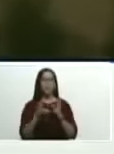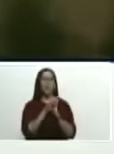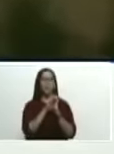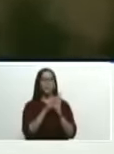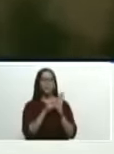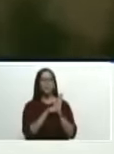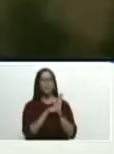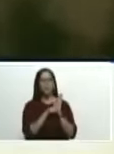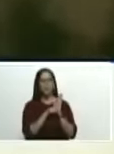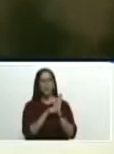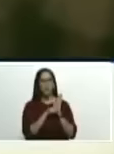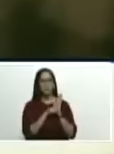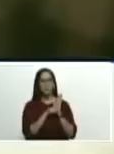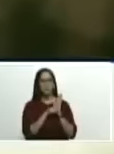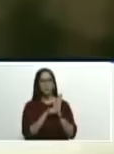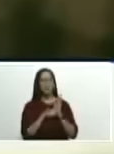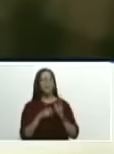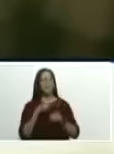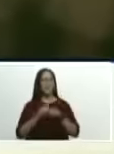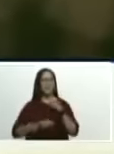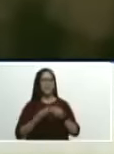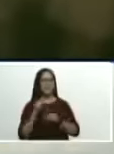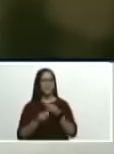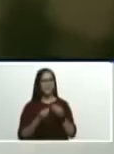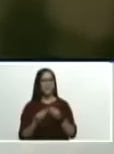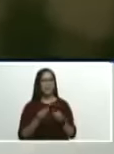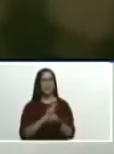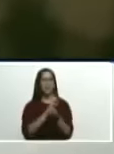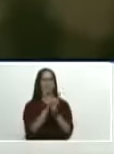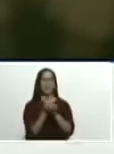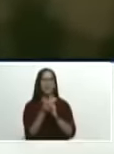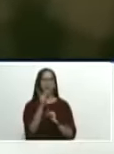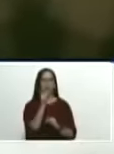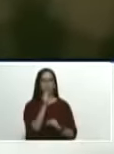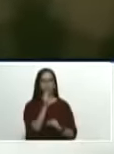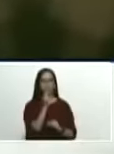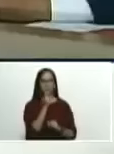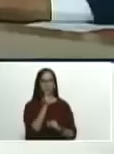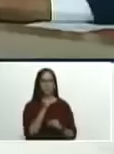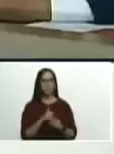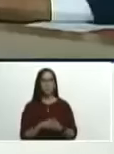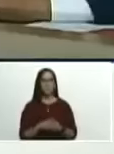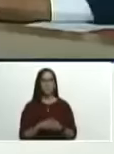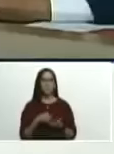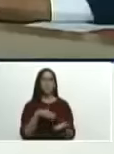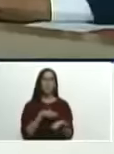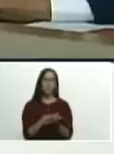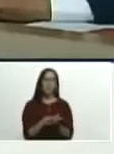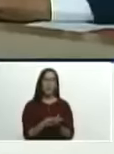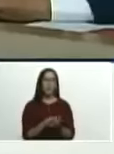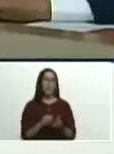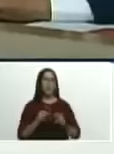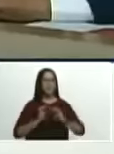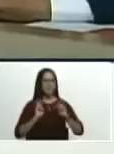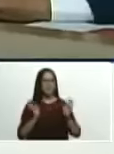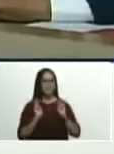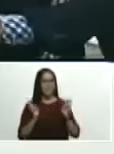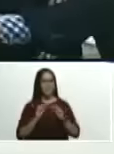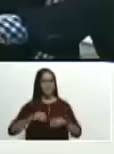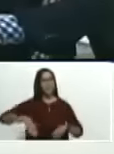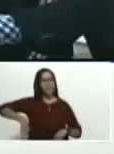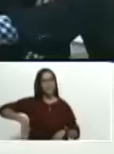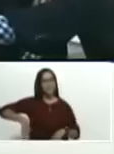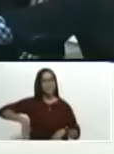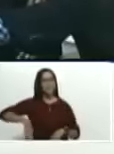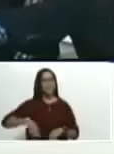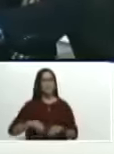constitucional para la realización de un referéndum consultivo sobre el tema de la Guayana Esequiba.